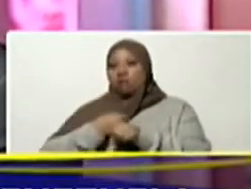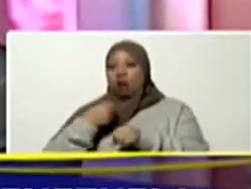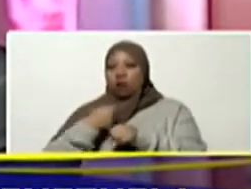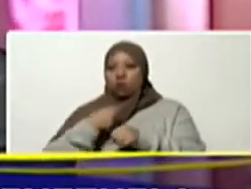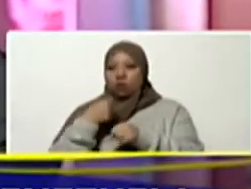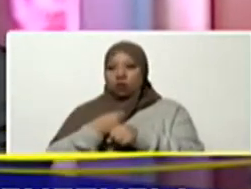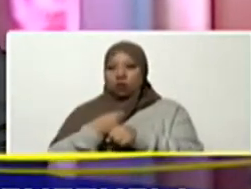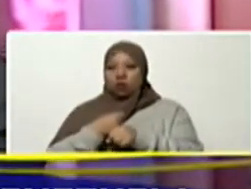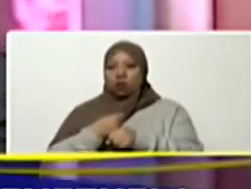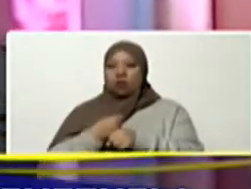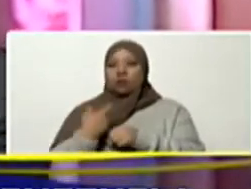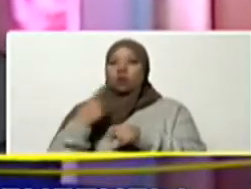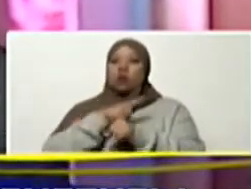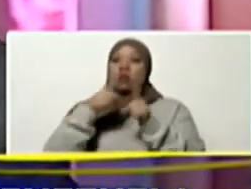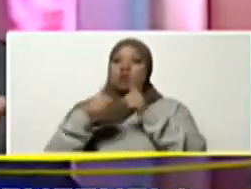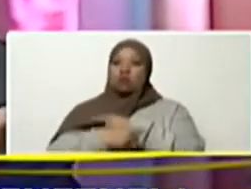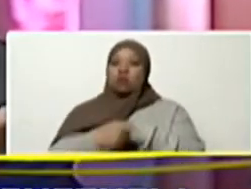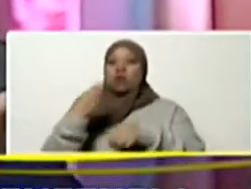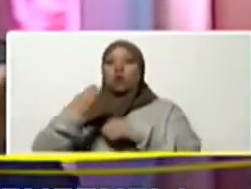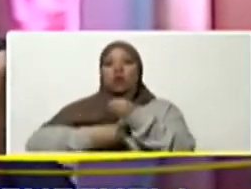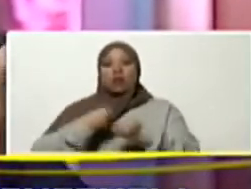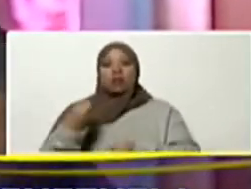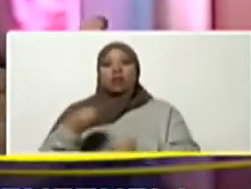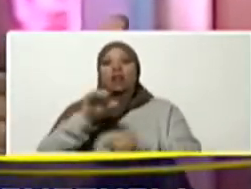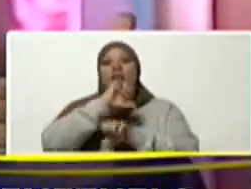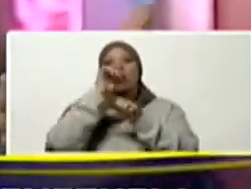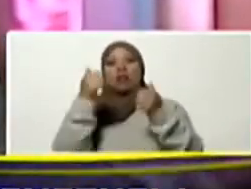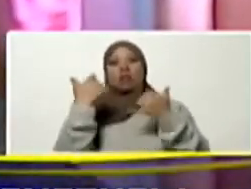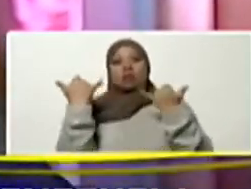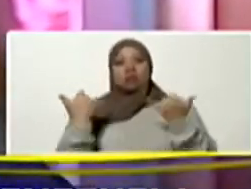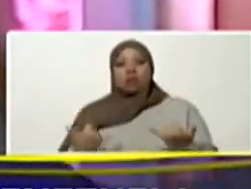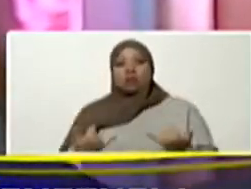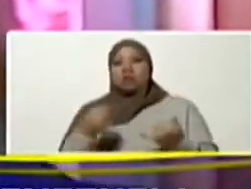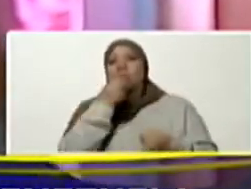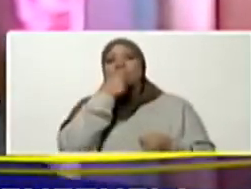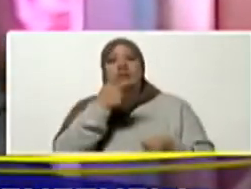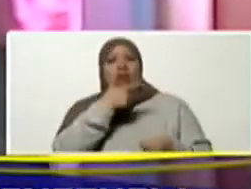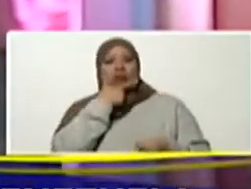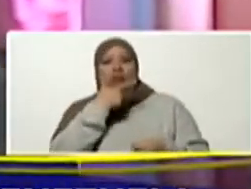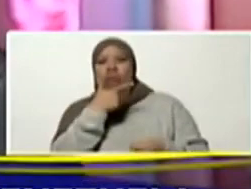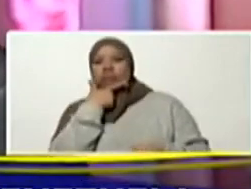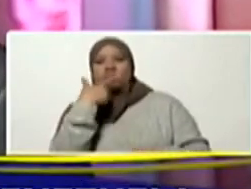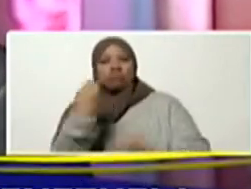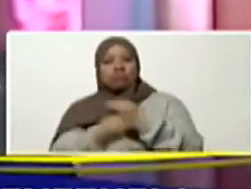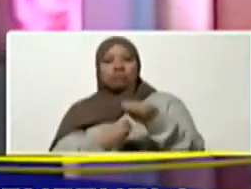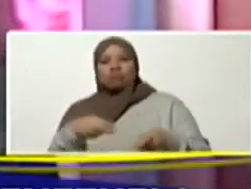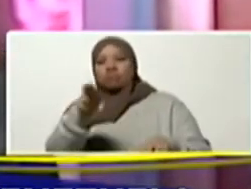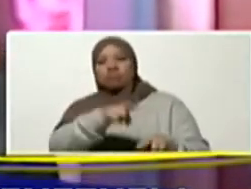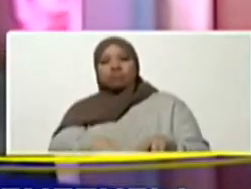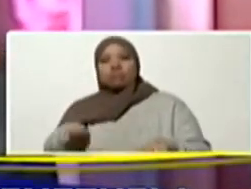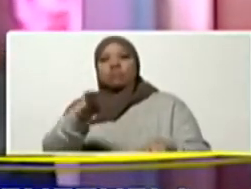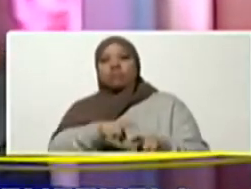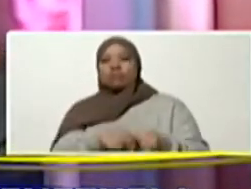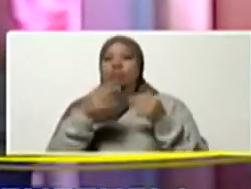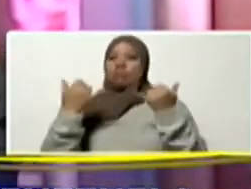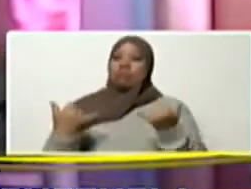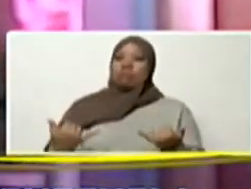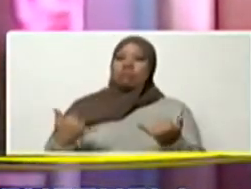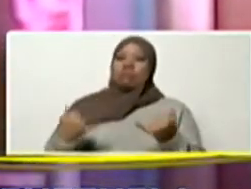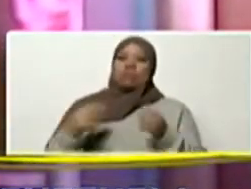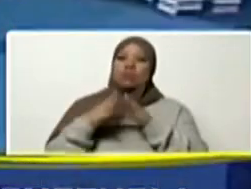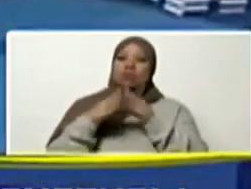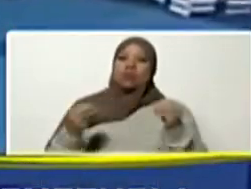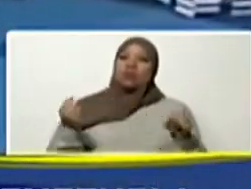trabajadoras que han convertido esa creación artística en estos maravillosos objetos que son los libros. Me refiero a todos